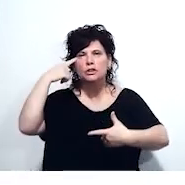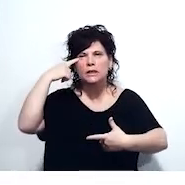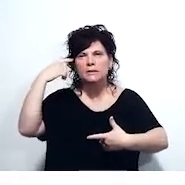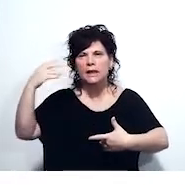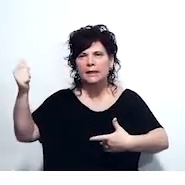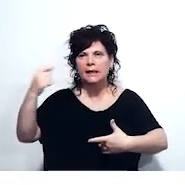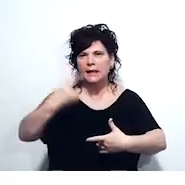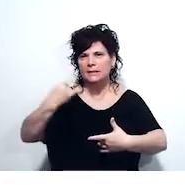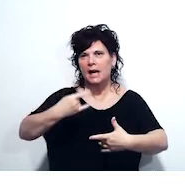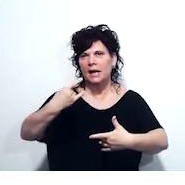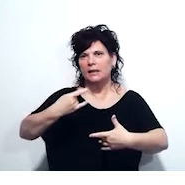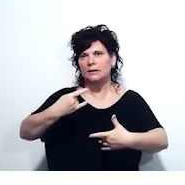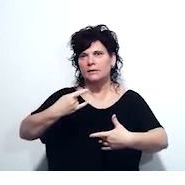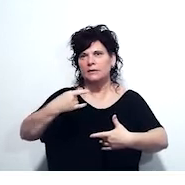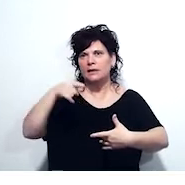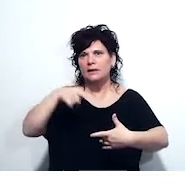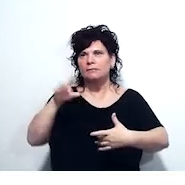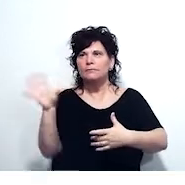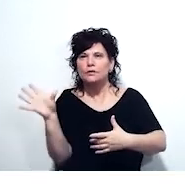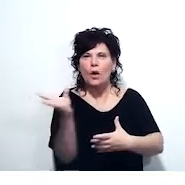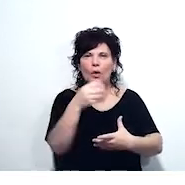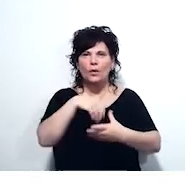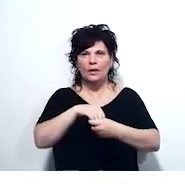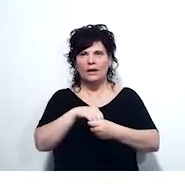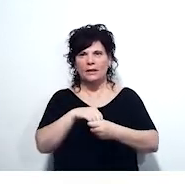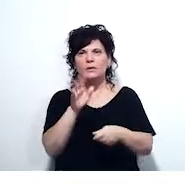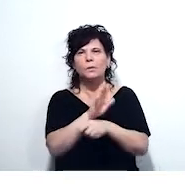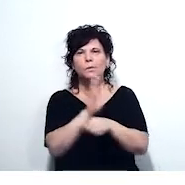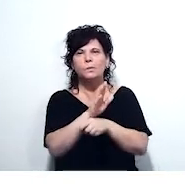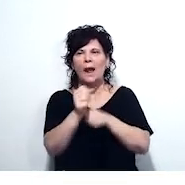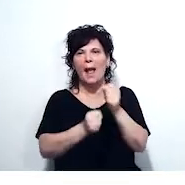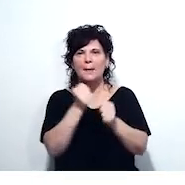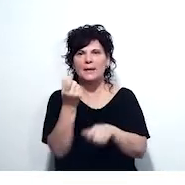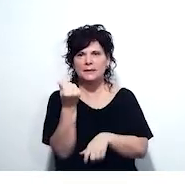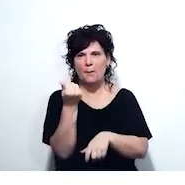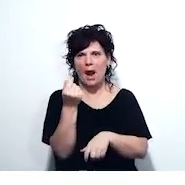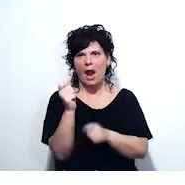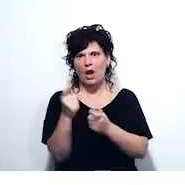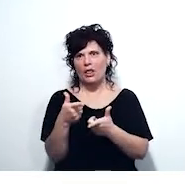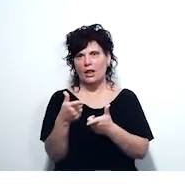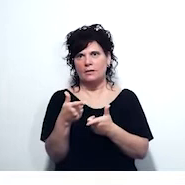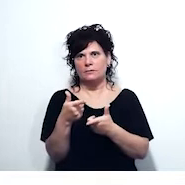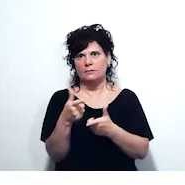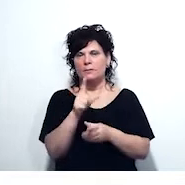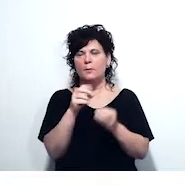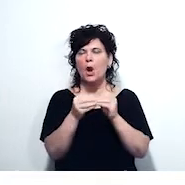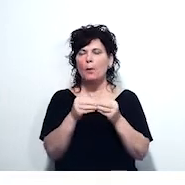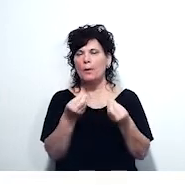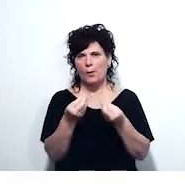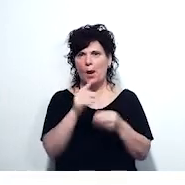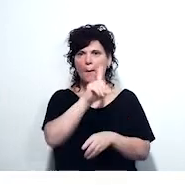inteligencia artificial es lo que monetiza comercialmente estas empresas. El problema es que los países en